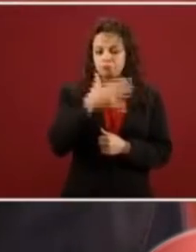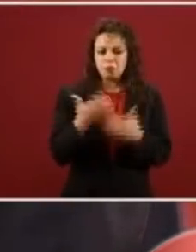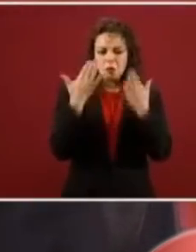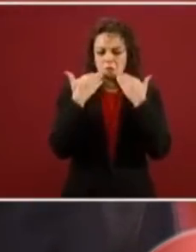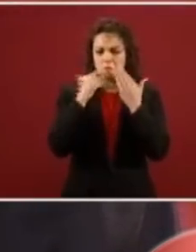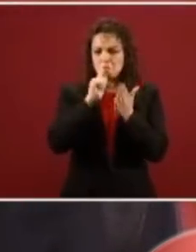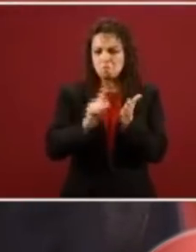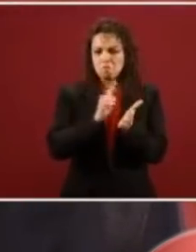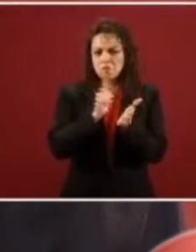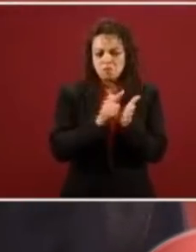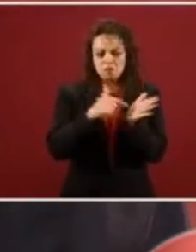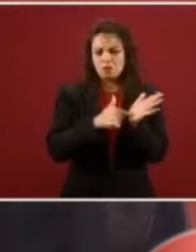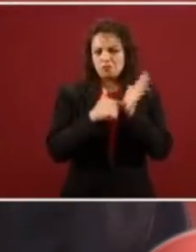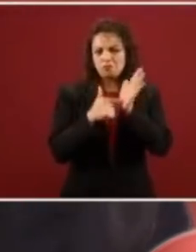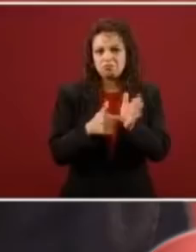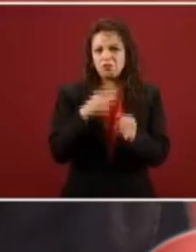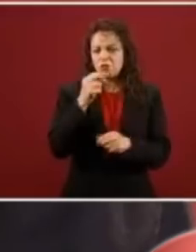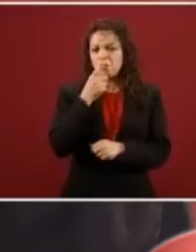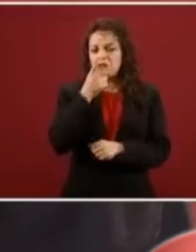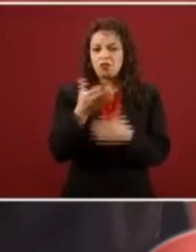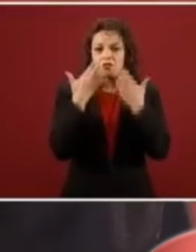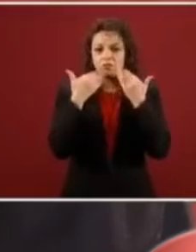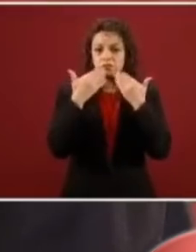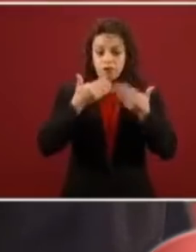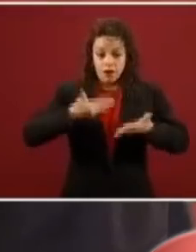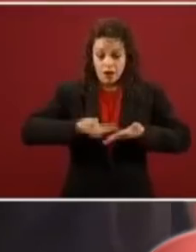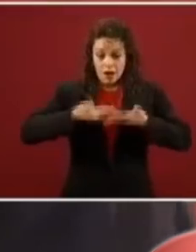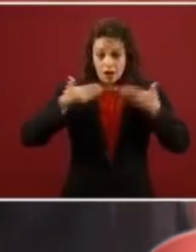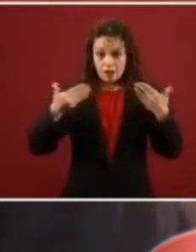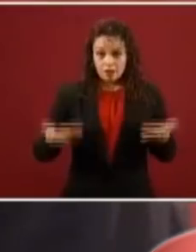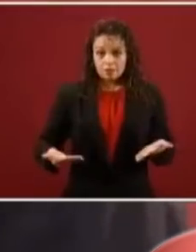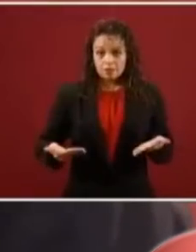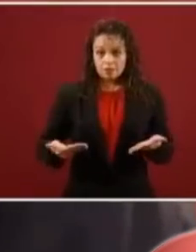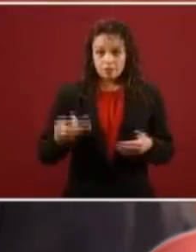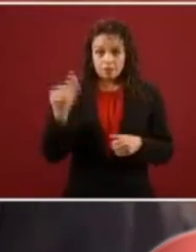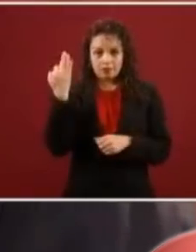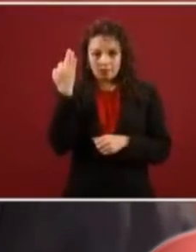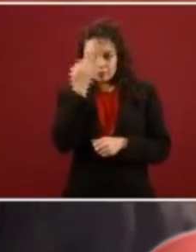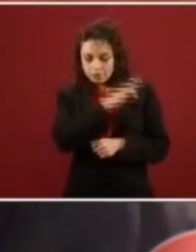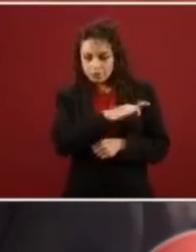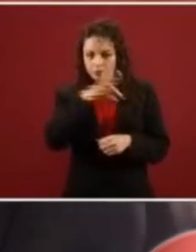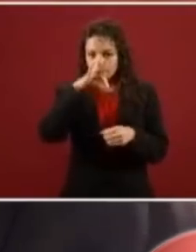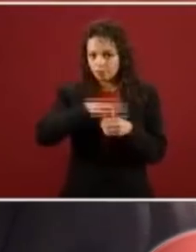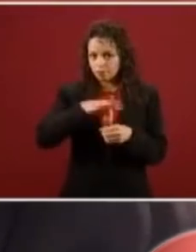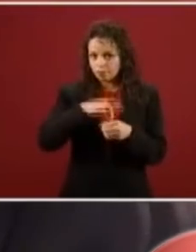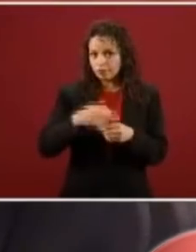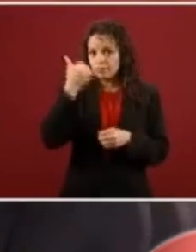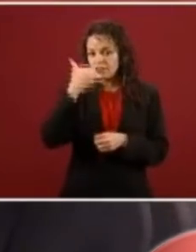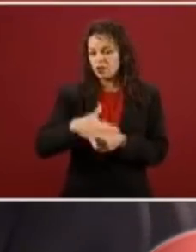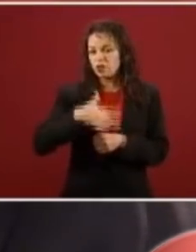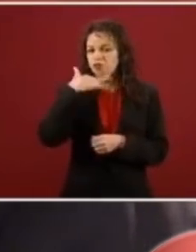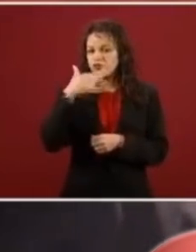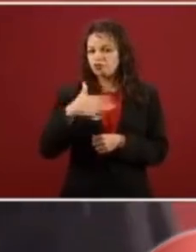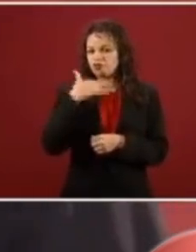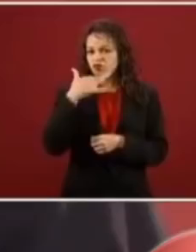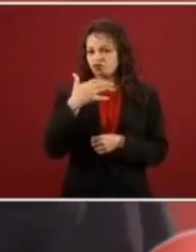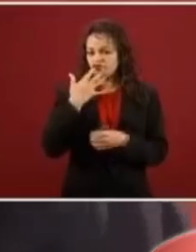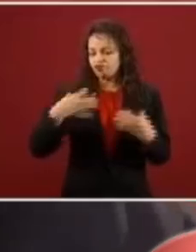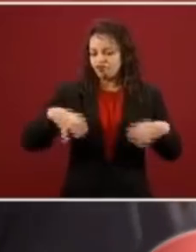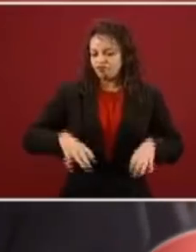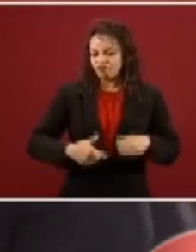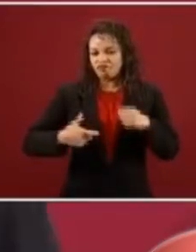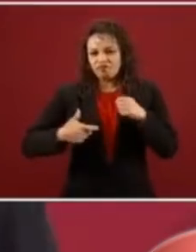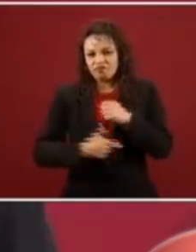Bueno, ahora el fraude electoral, como la corrupción, son delitos